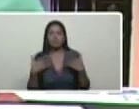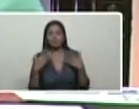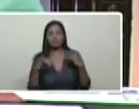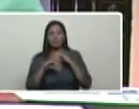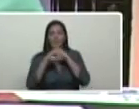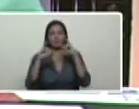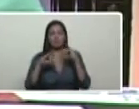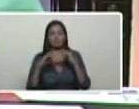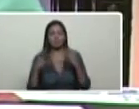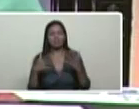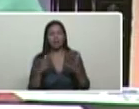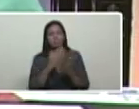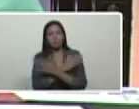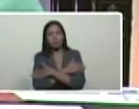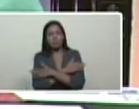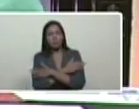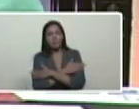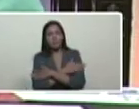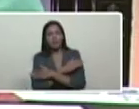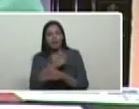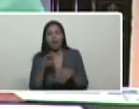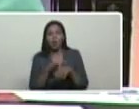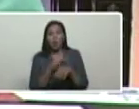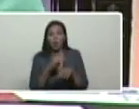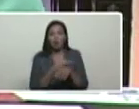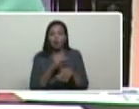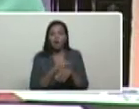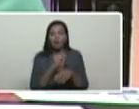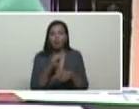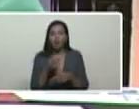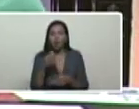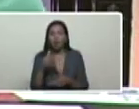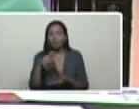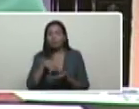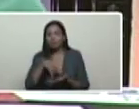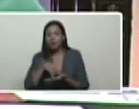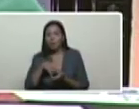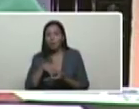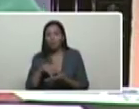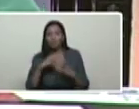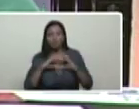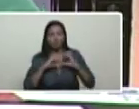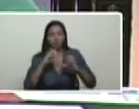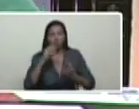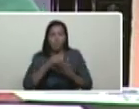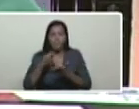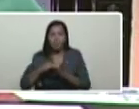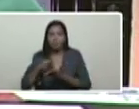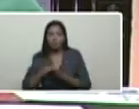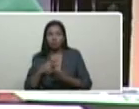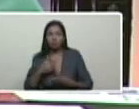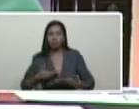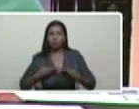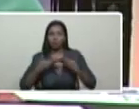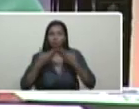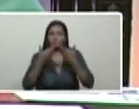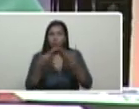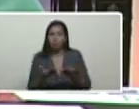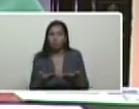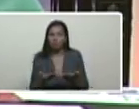al gobernador Rafael Lacaba porque le puso todo el corazón y los recursos que